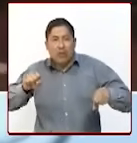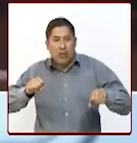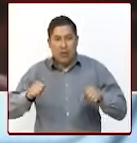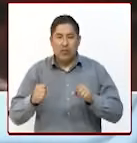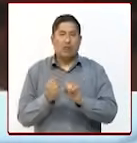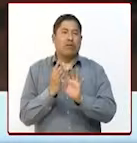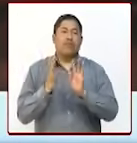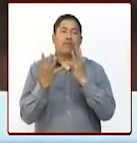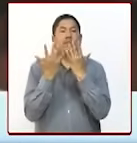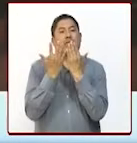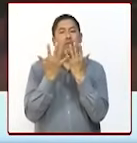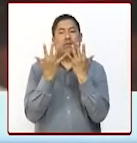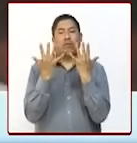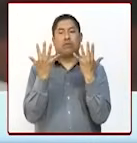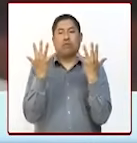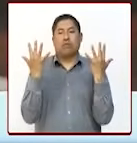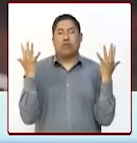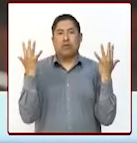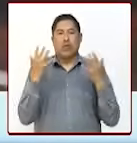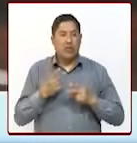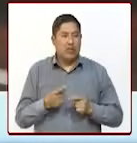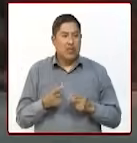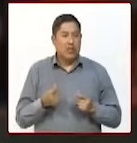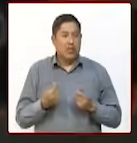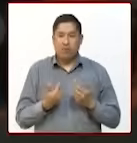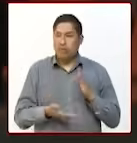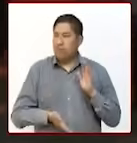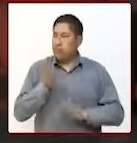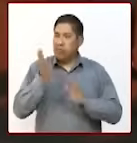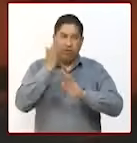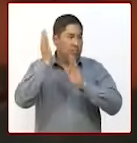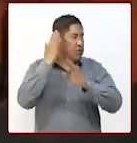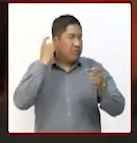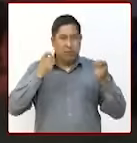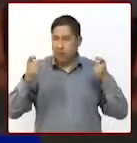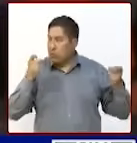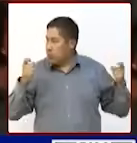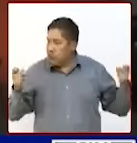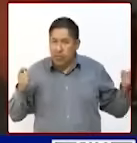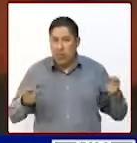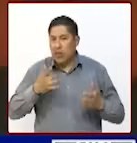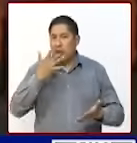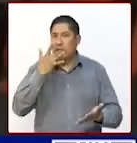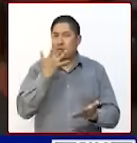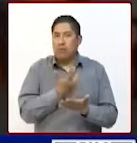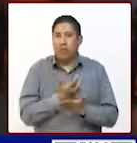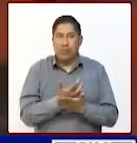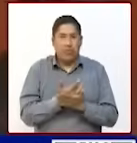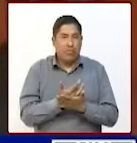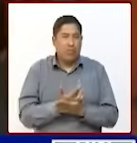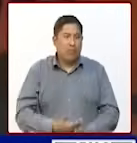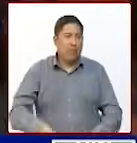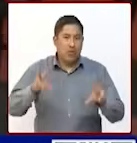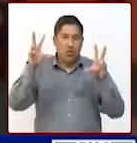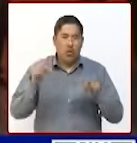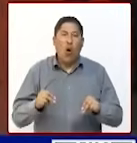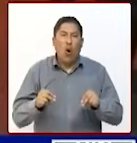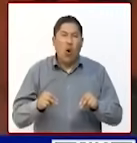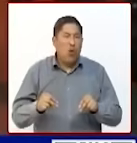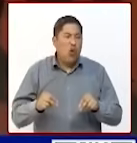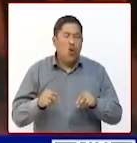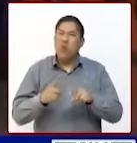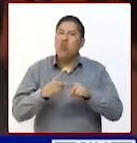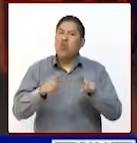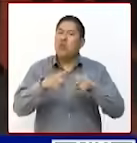ya para que en unos minutos más salgan a realizar los operativos de control para verificar de que no haya locales